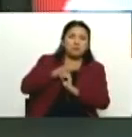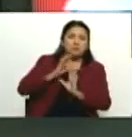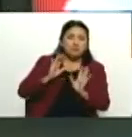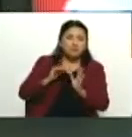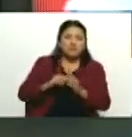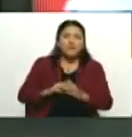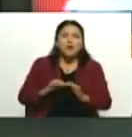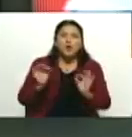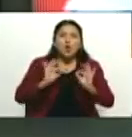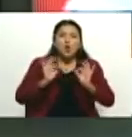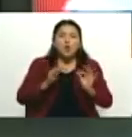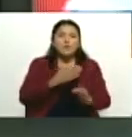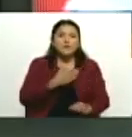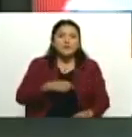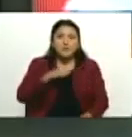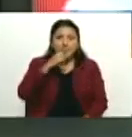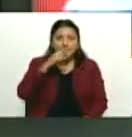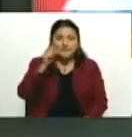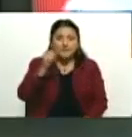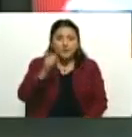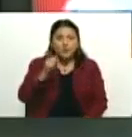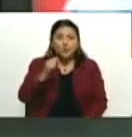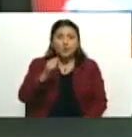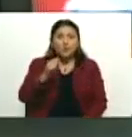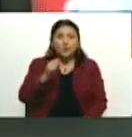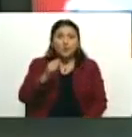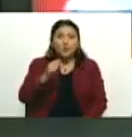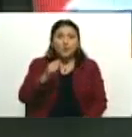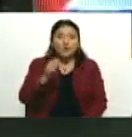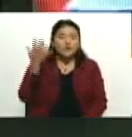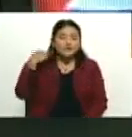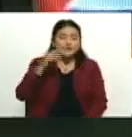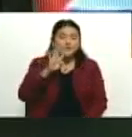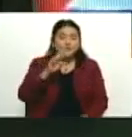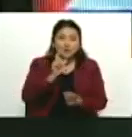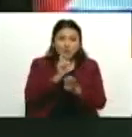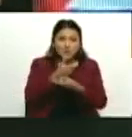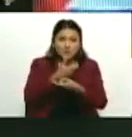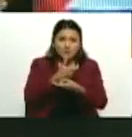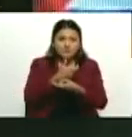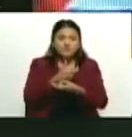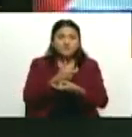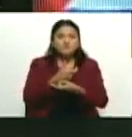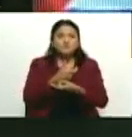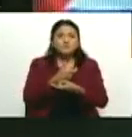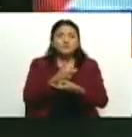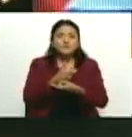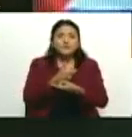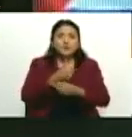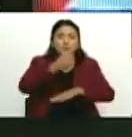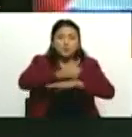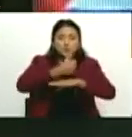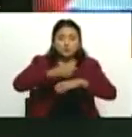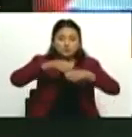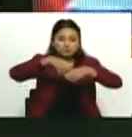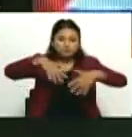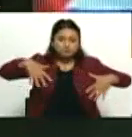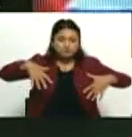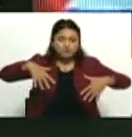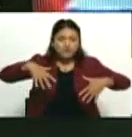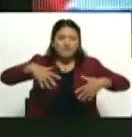o que el presidente Nicolás Maduro, aquel 4 de agosto, todo el alto mando político, militar, se hubiese dejado